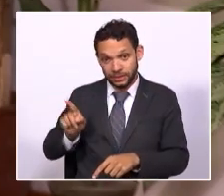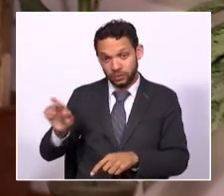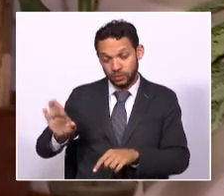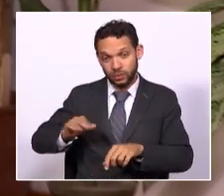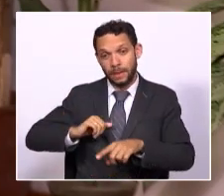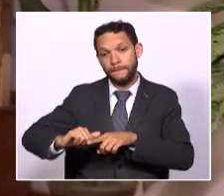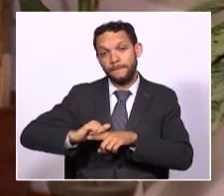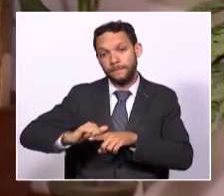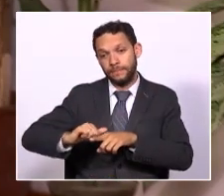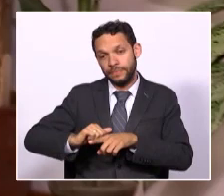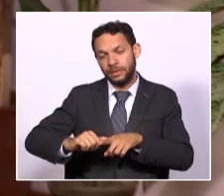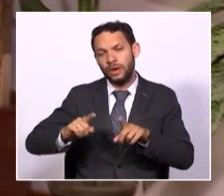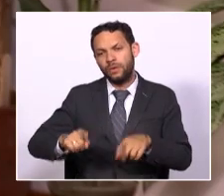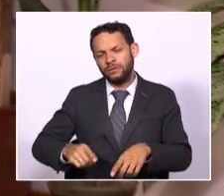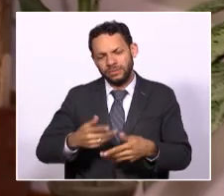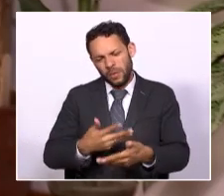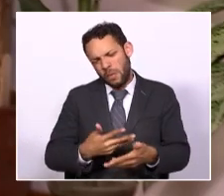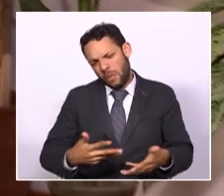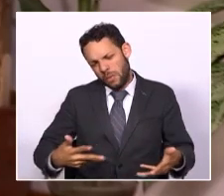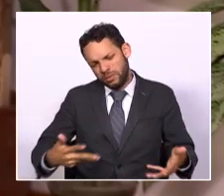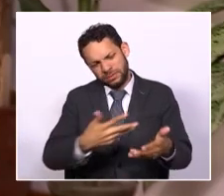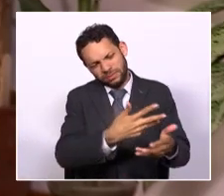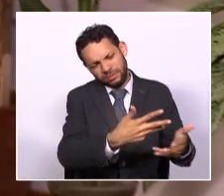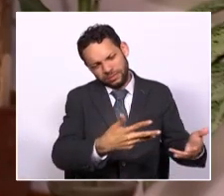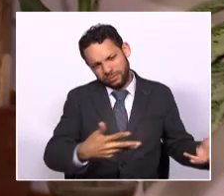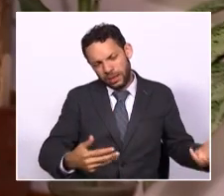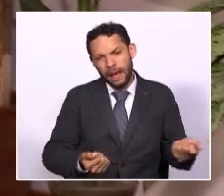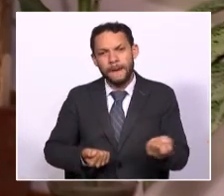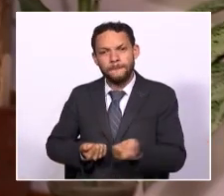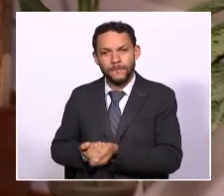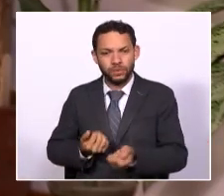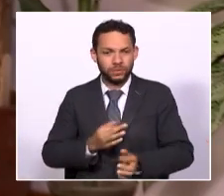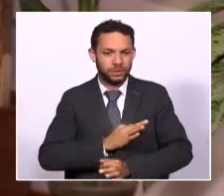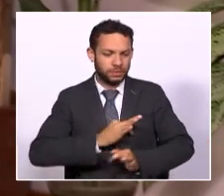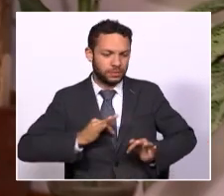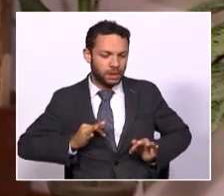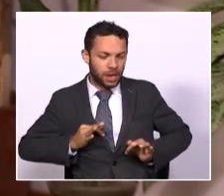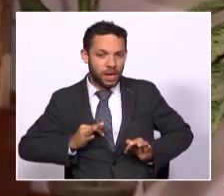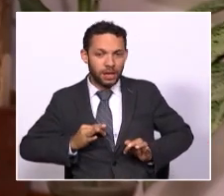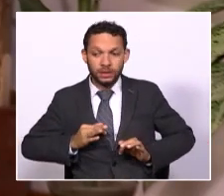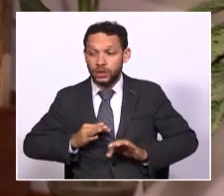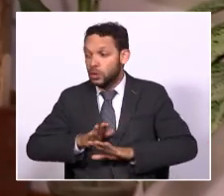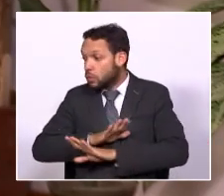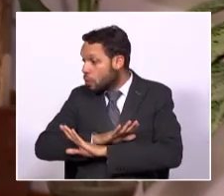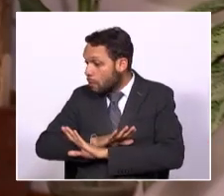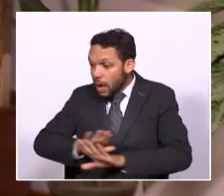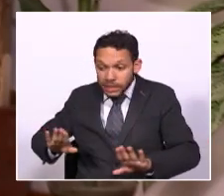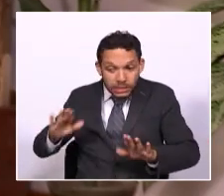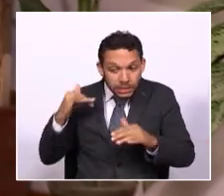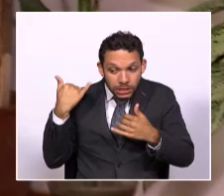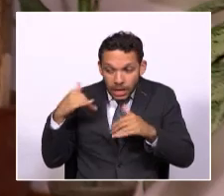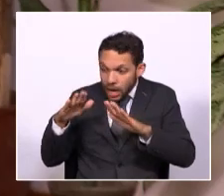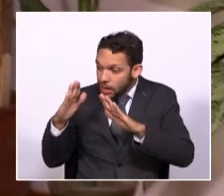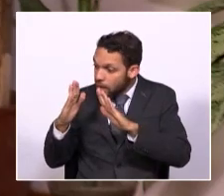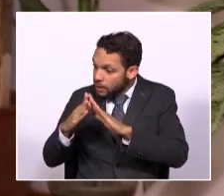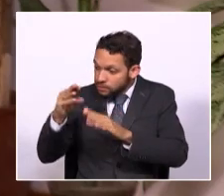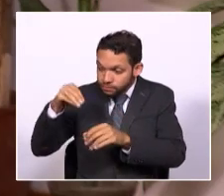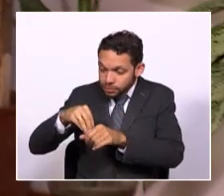apiterapia y muchas otras terapias más para no tenerle que decir al paciente, váyase con el dolor para la